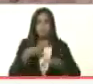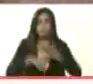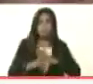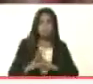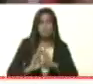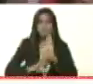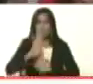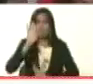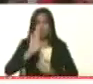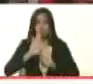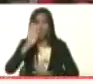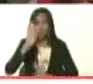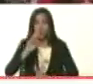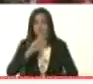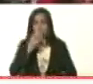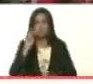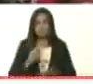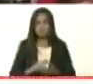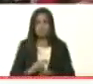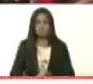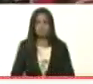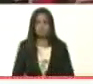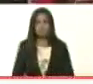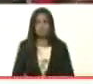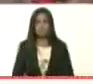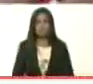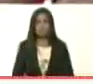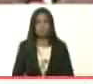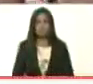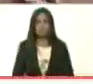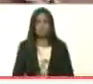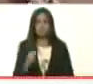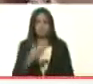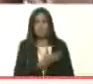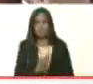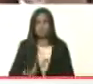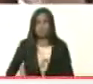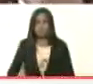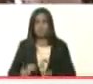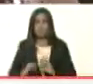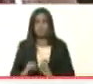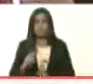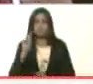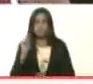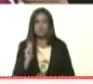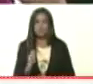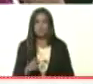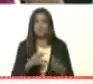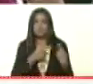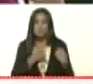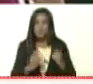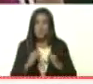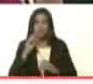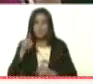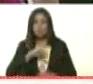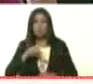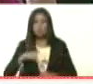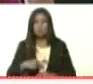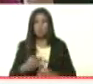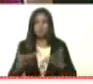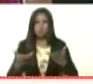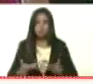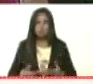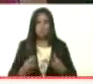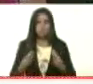desarrollo nacional. Así que, presidente, esa tarea la recibimos